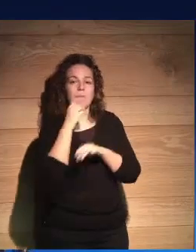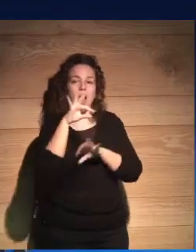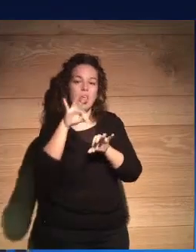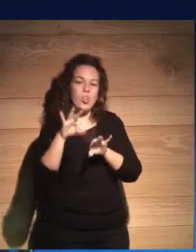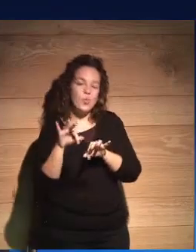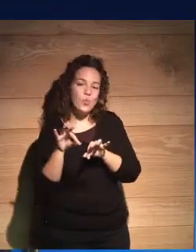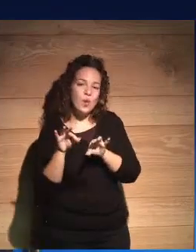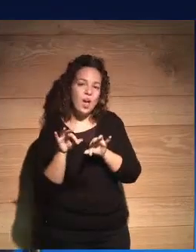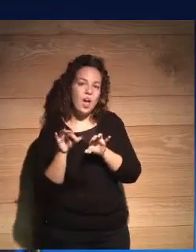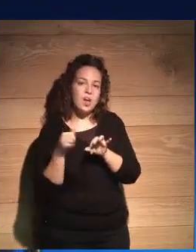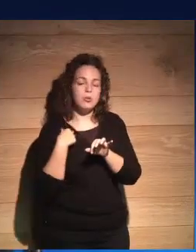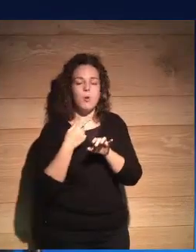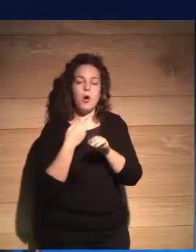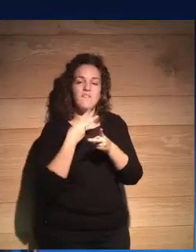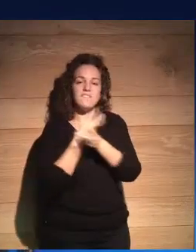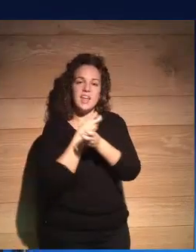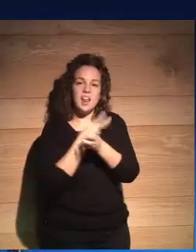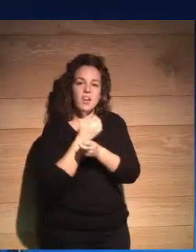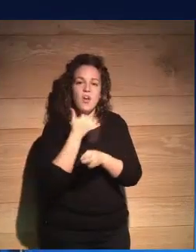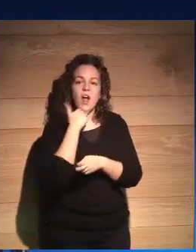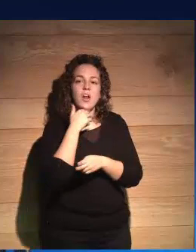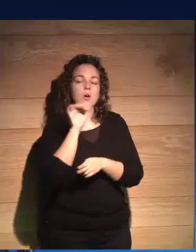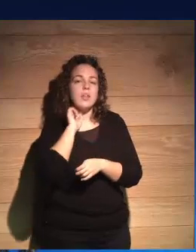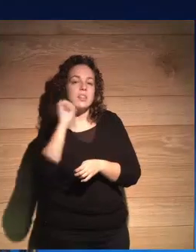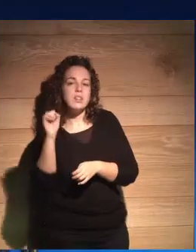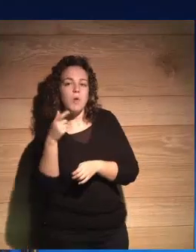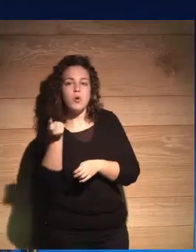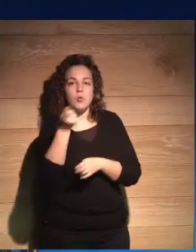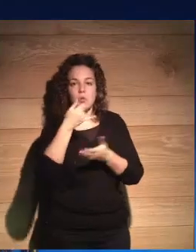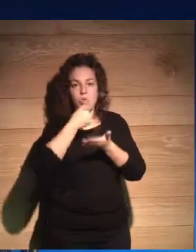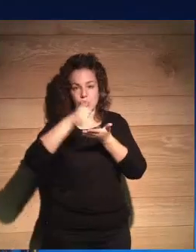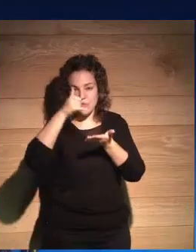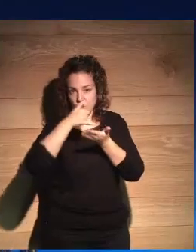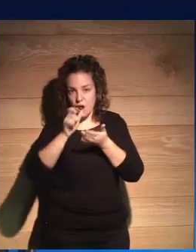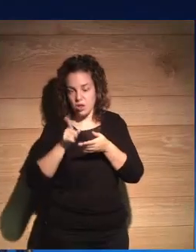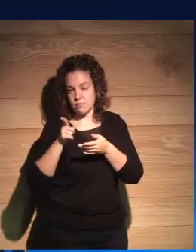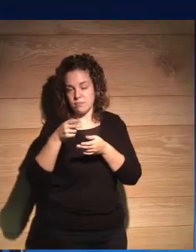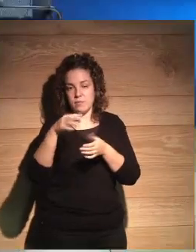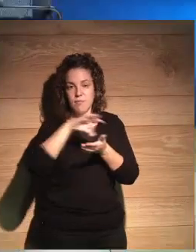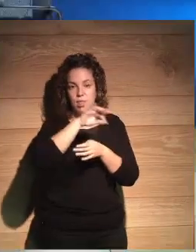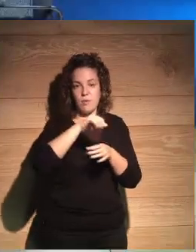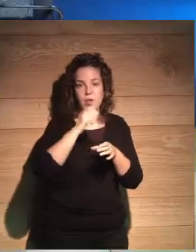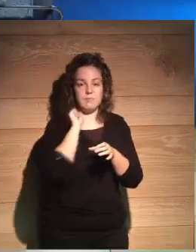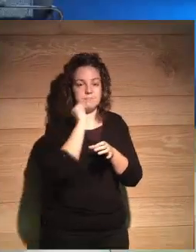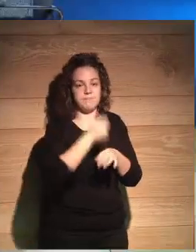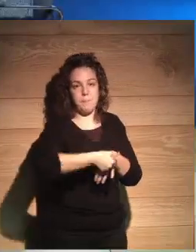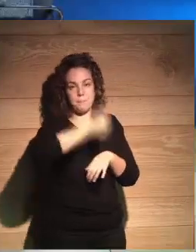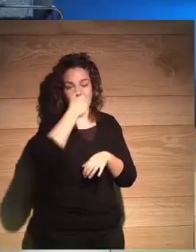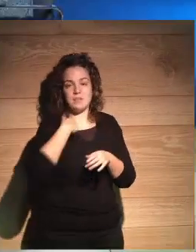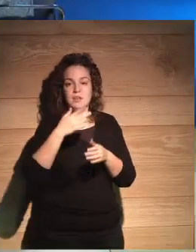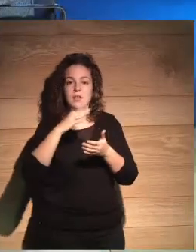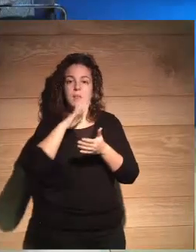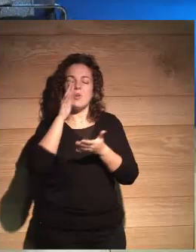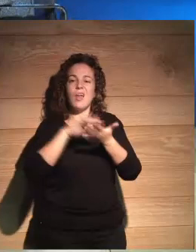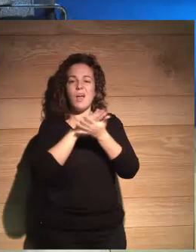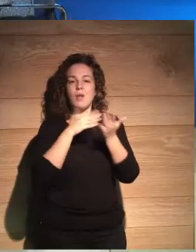convertido en un veneno o en algo más adictivo que la cocaína. Se habla en términos de alimentación casi como del pecado a veces,